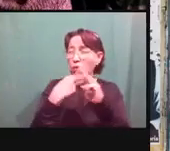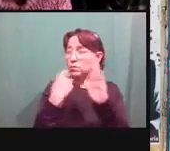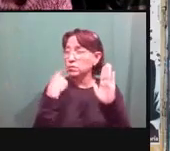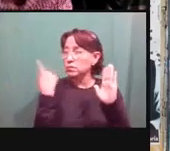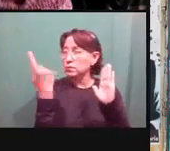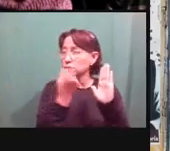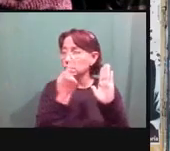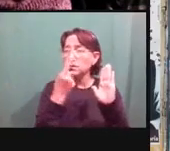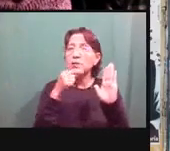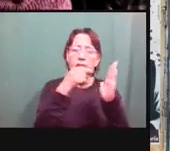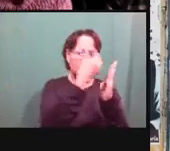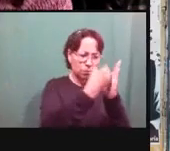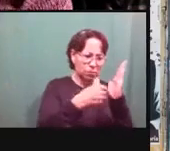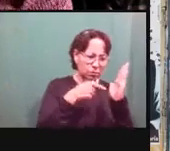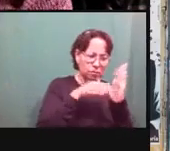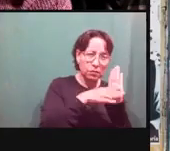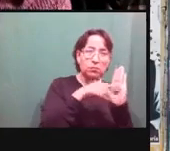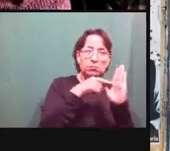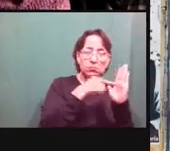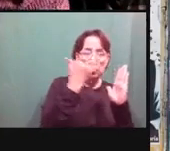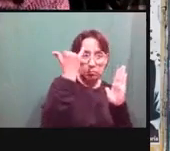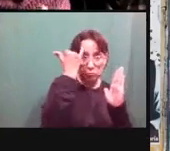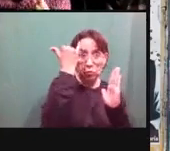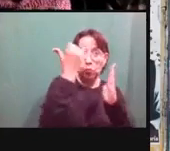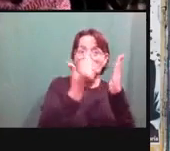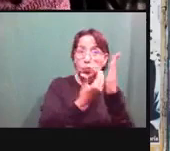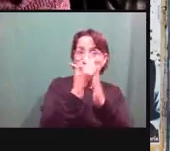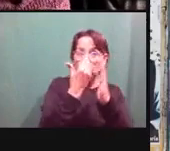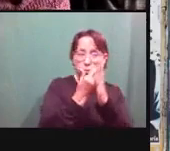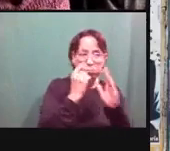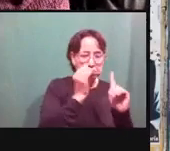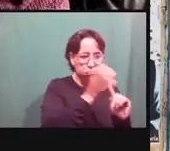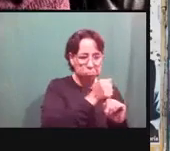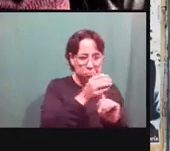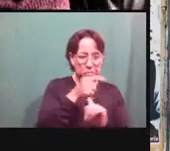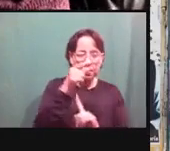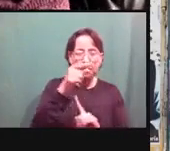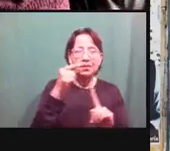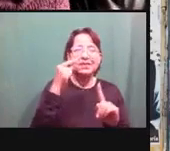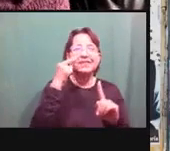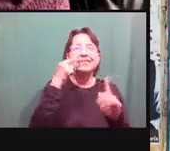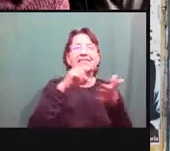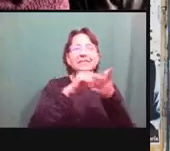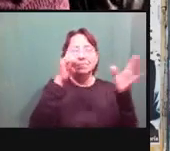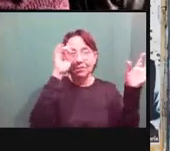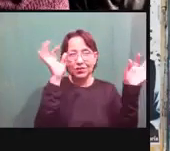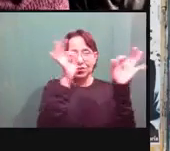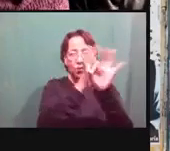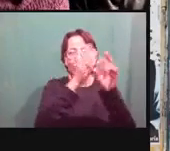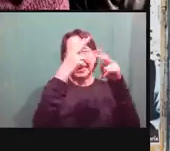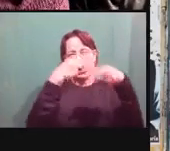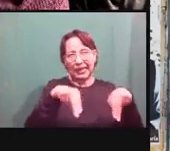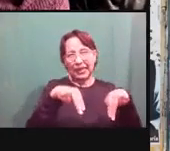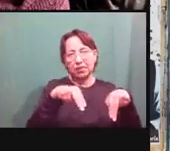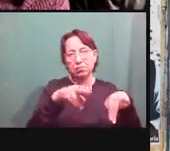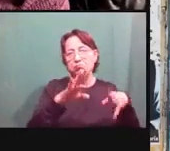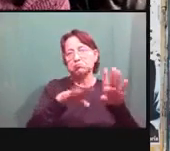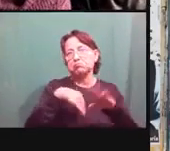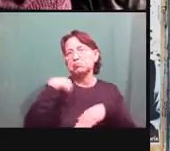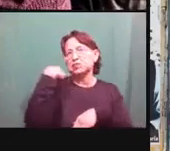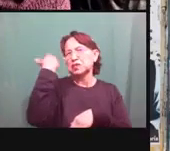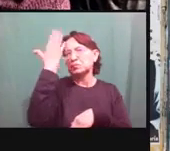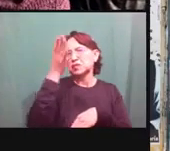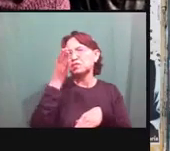hallazgos y tiene unas innovaciones que son muy importantes, como el enfoque de género, seguro se va a convertir en un documento